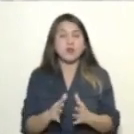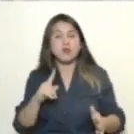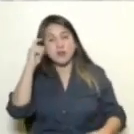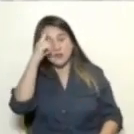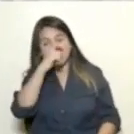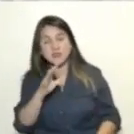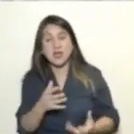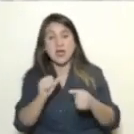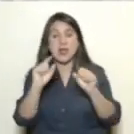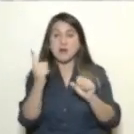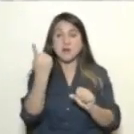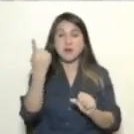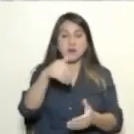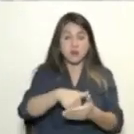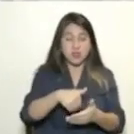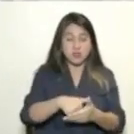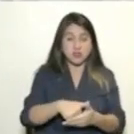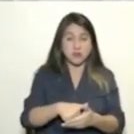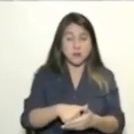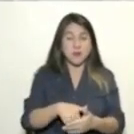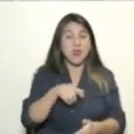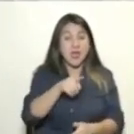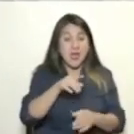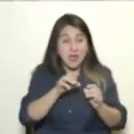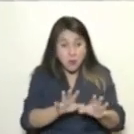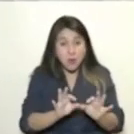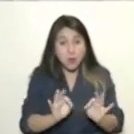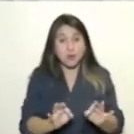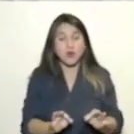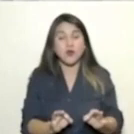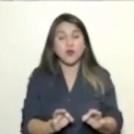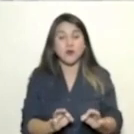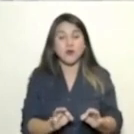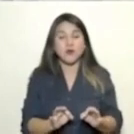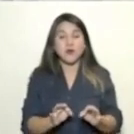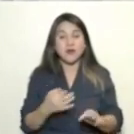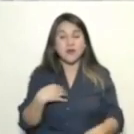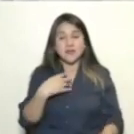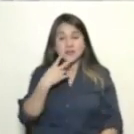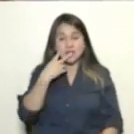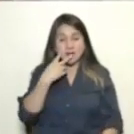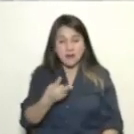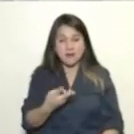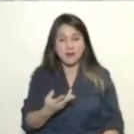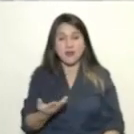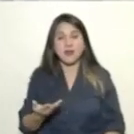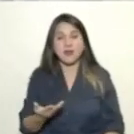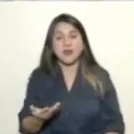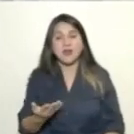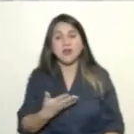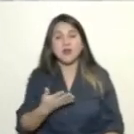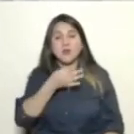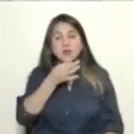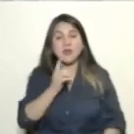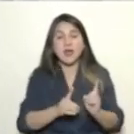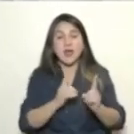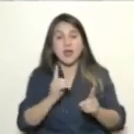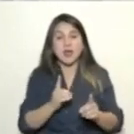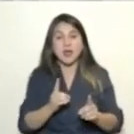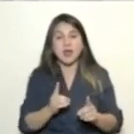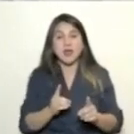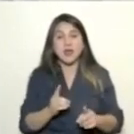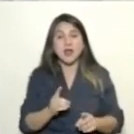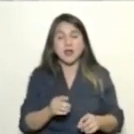difícil ganar en primera, y ahí entonces iba a haber, como diría alguien en términos vulgares, los